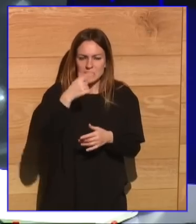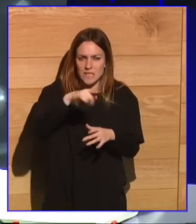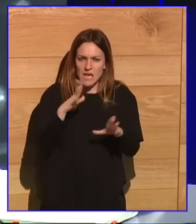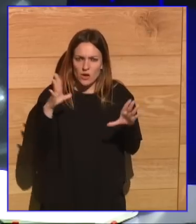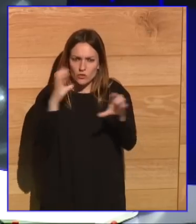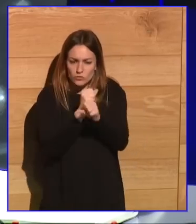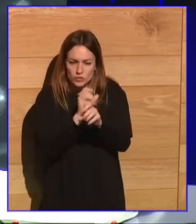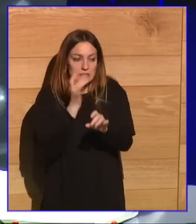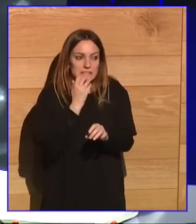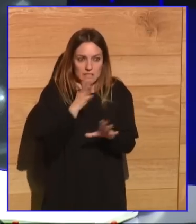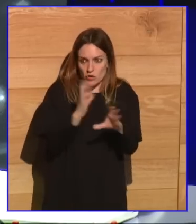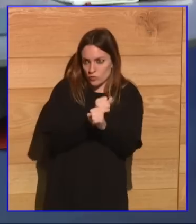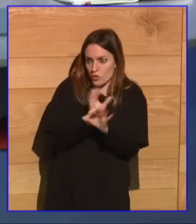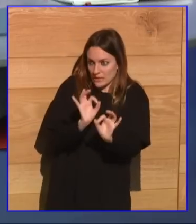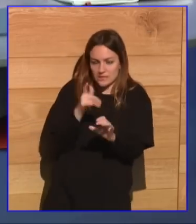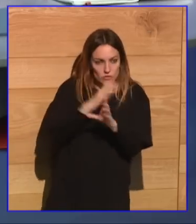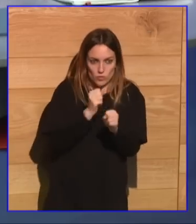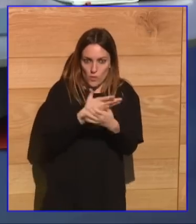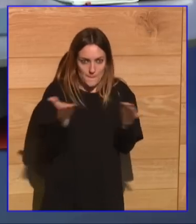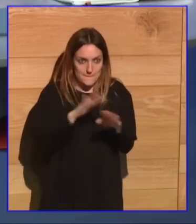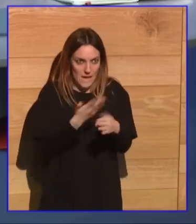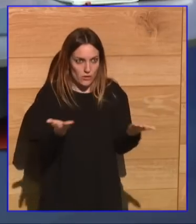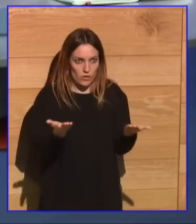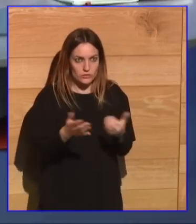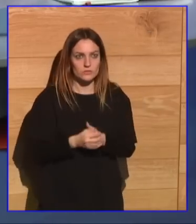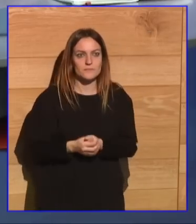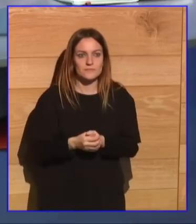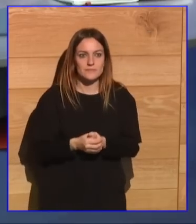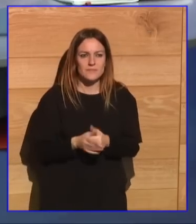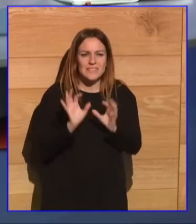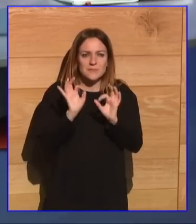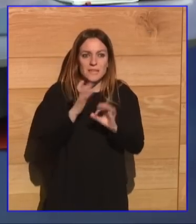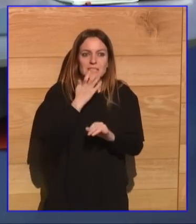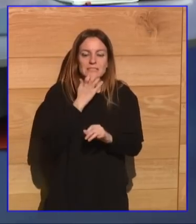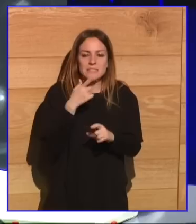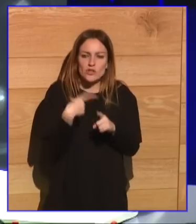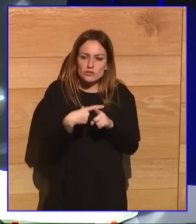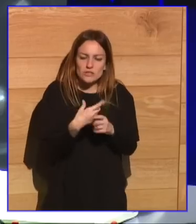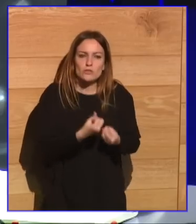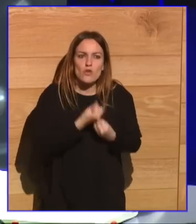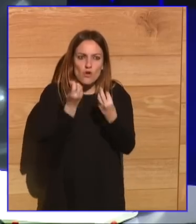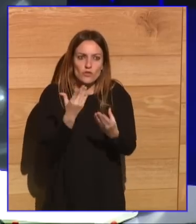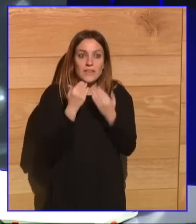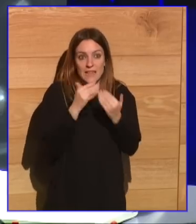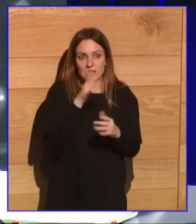umbría... Si está oscuro para todos. Está oscuro para todos, claro. Efectivamente. Y sobre todo porque además hay algo que contar a través de eso. Vamos a olvidarnos